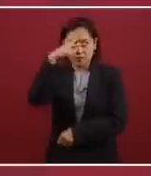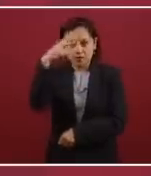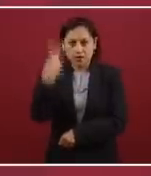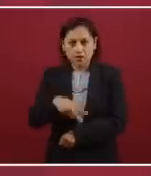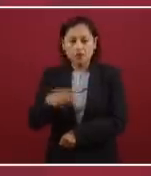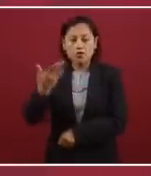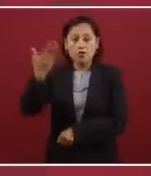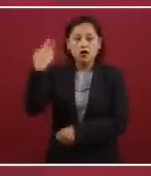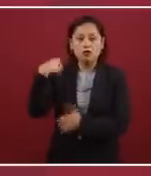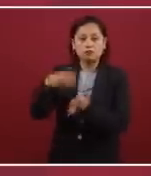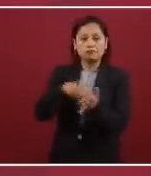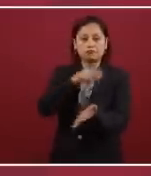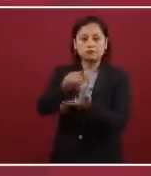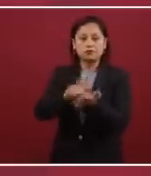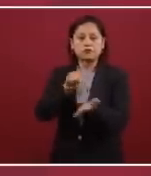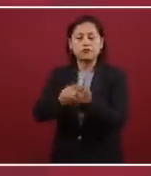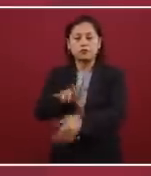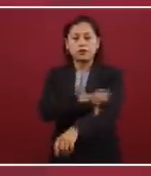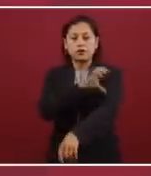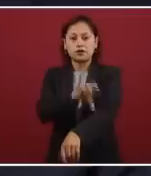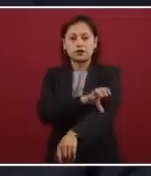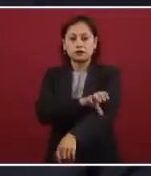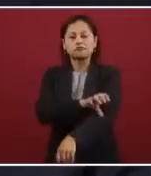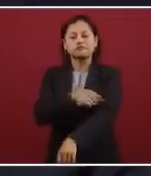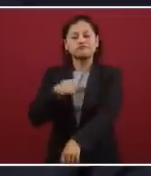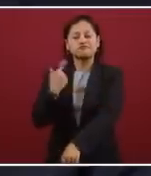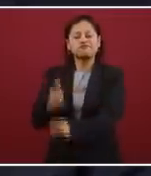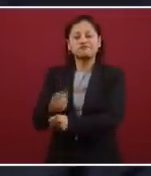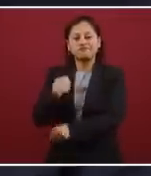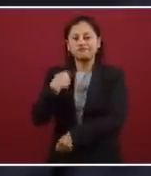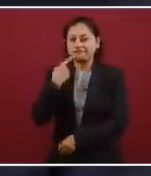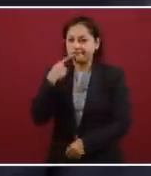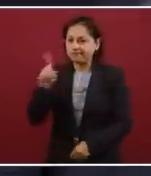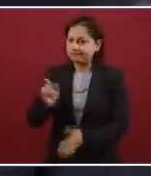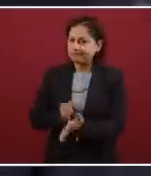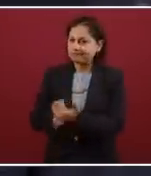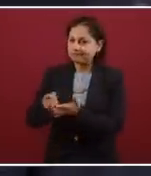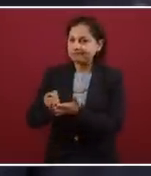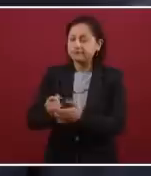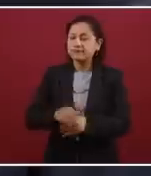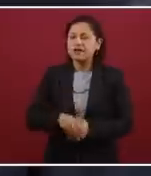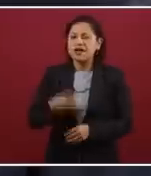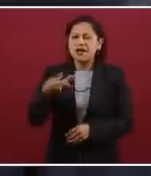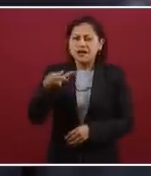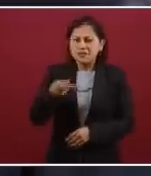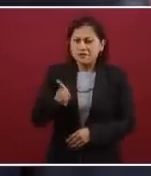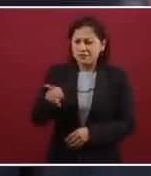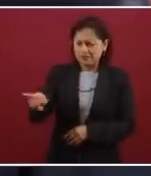energética. O sea, pero esa que